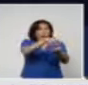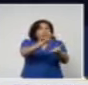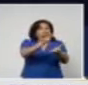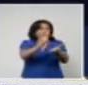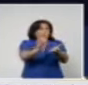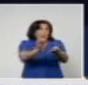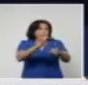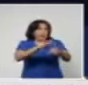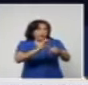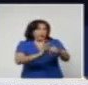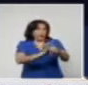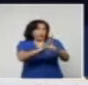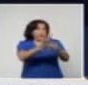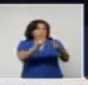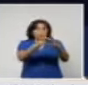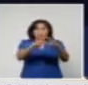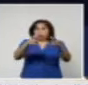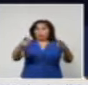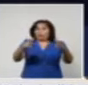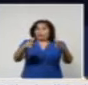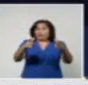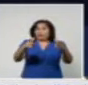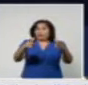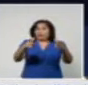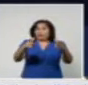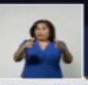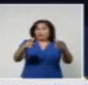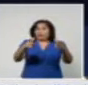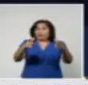de la mayor parte de los casos